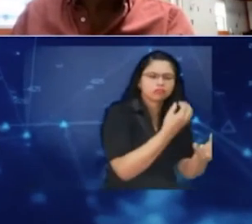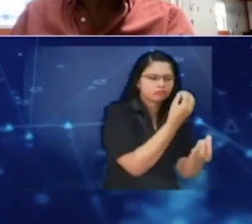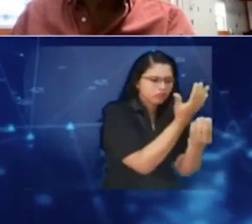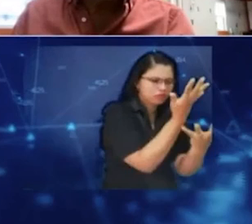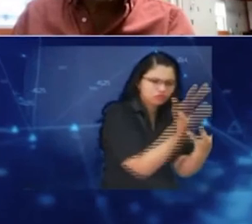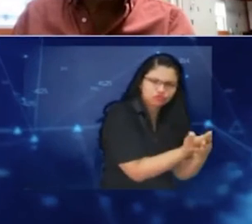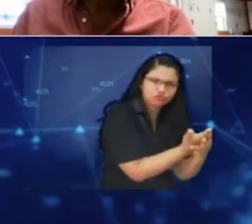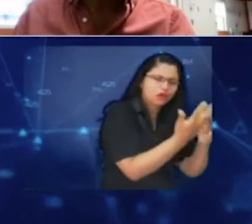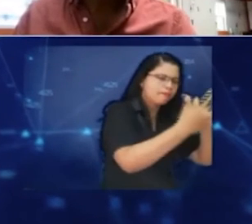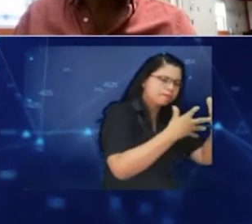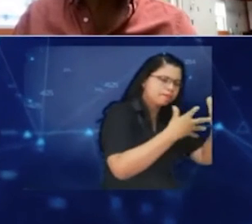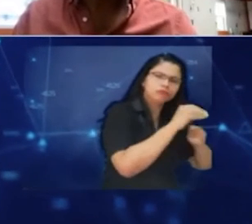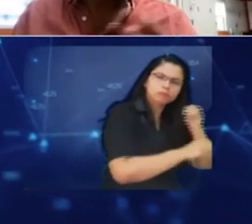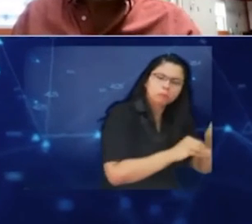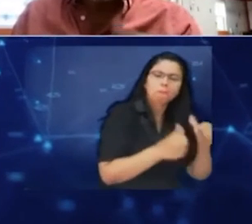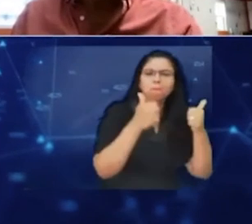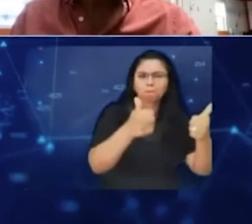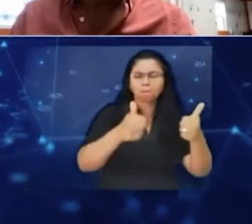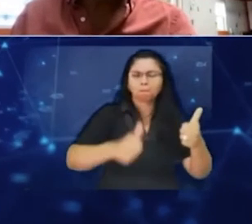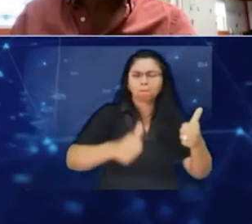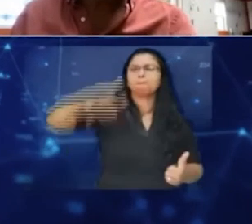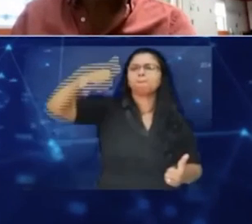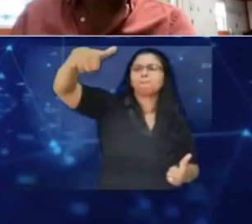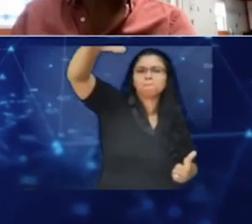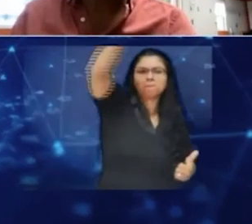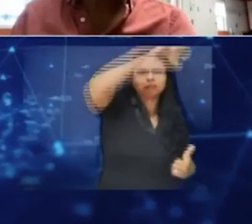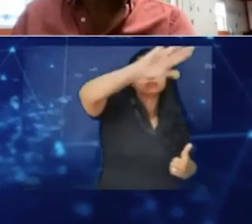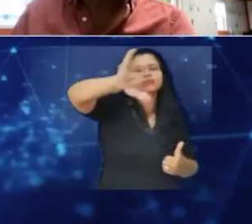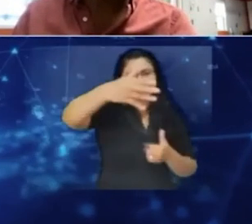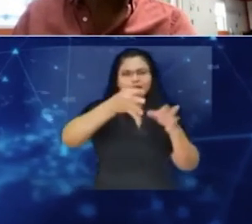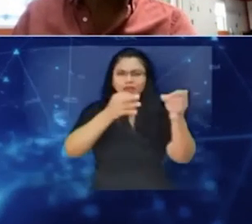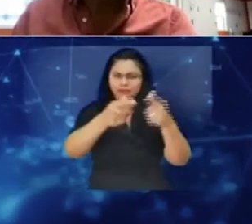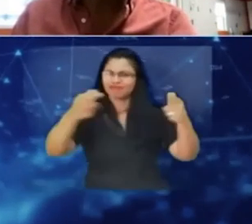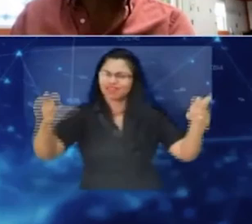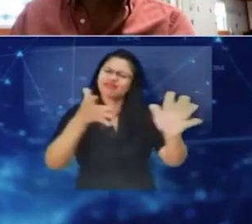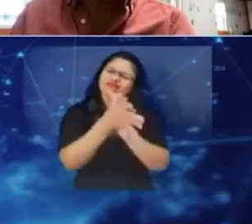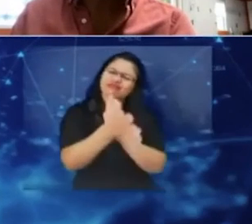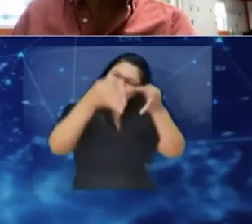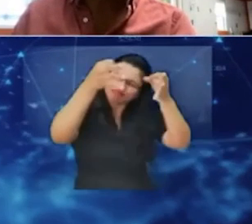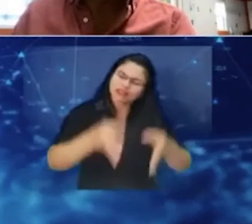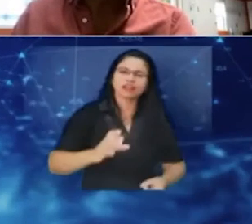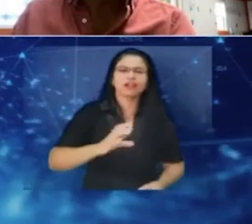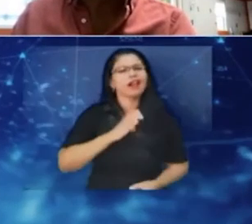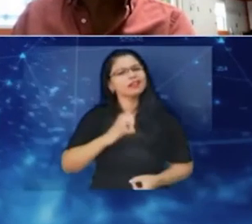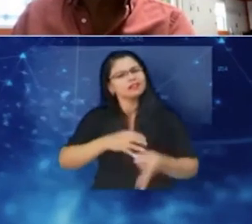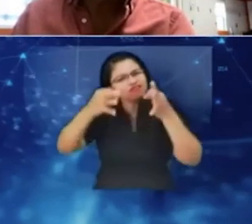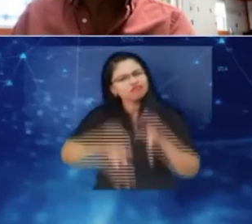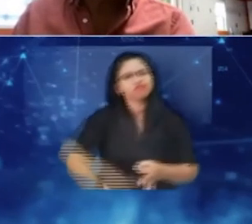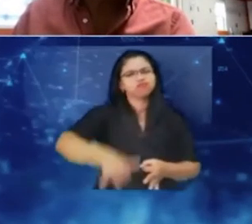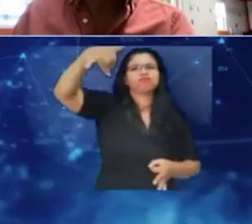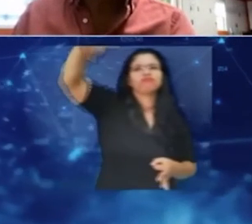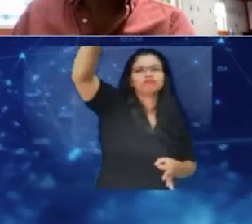segmento satelital en donde, en nuestro caso, más adelante voy a explicar un poco, voy a aprender un poco más las características orbitales. Ya tenemos